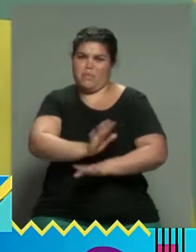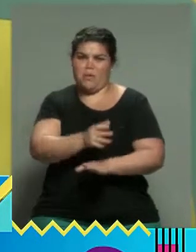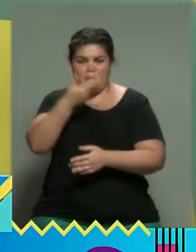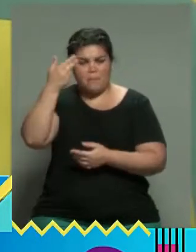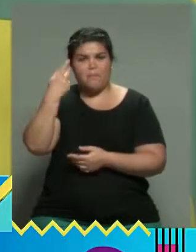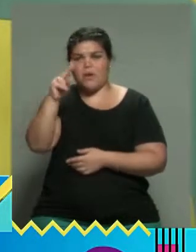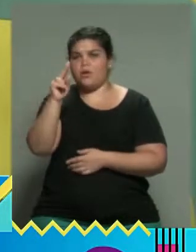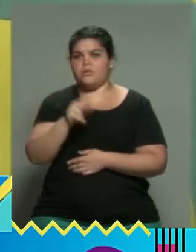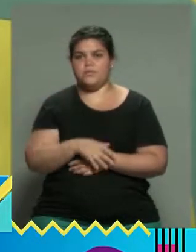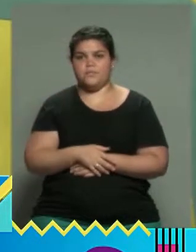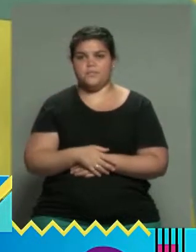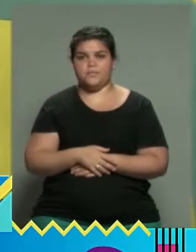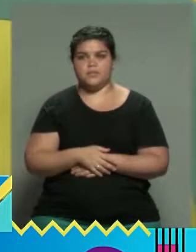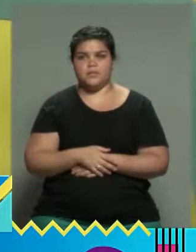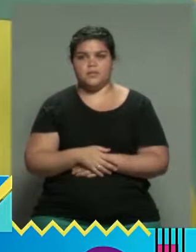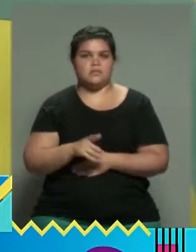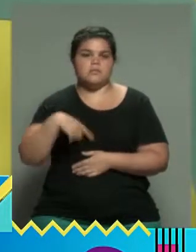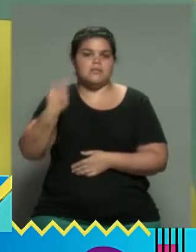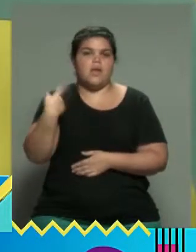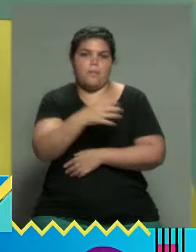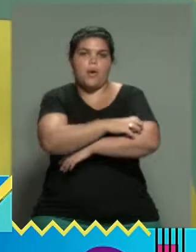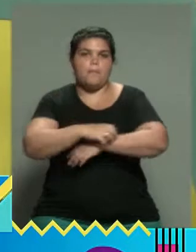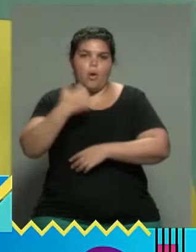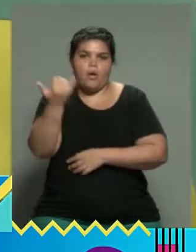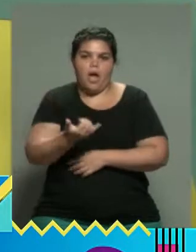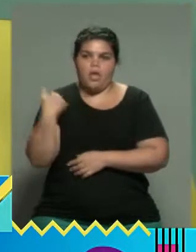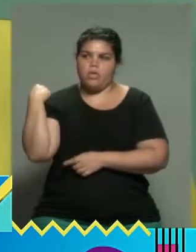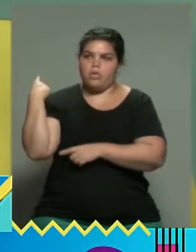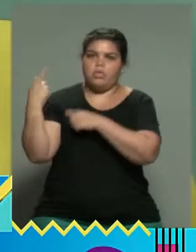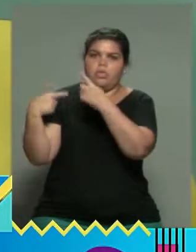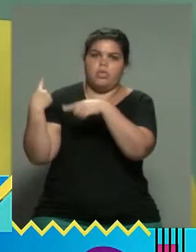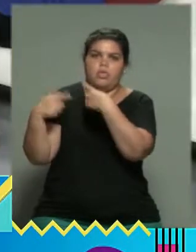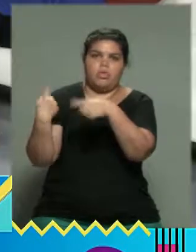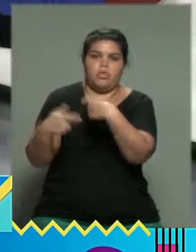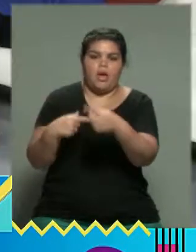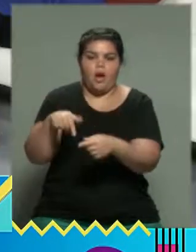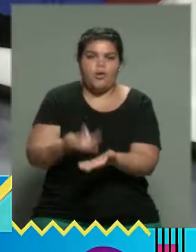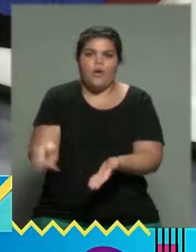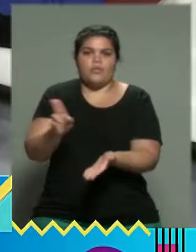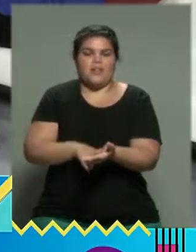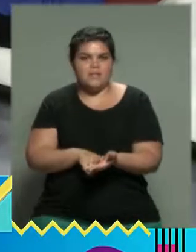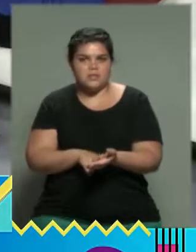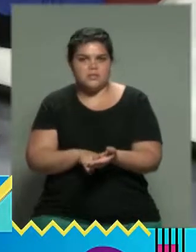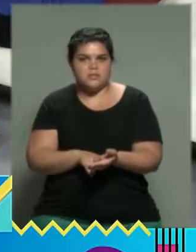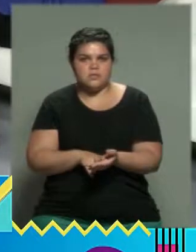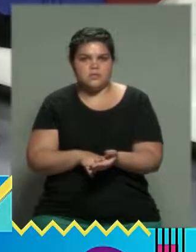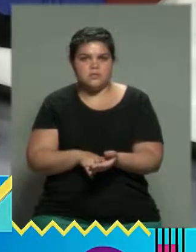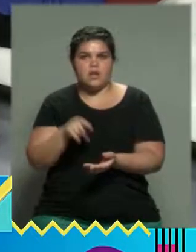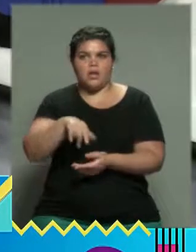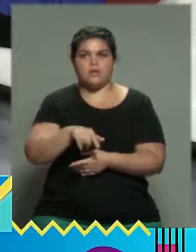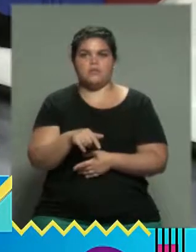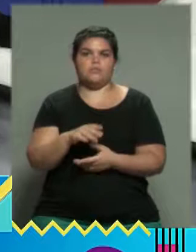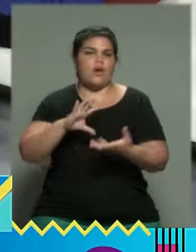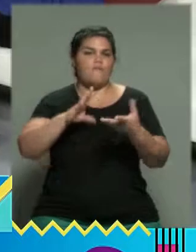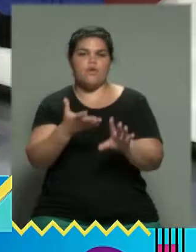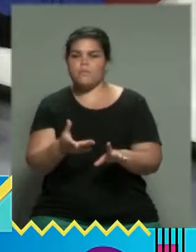cultural, cuando dice, bueno, pobres ha habido siempre. Eso se vuelve a repetir ahora, digamos, ¿no? Es decir, ver como un paisaje más de